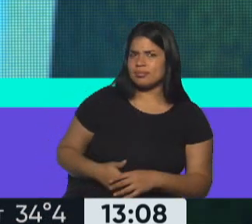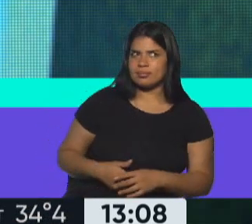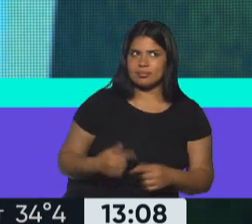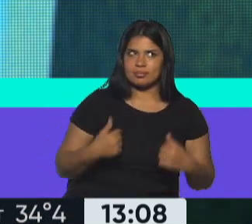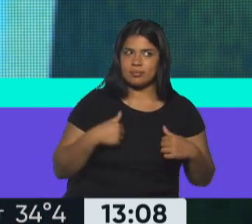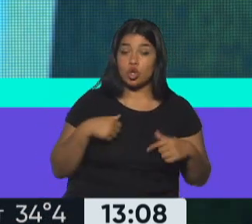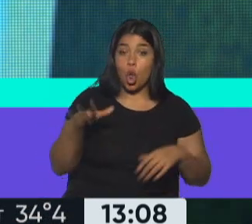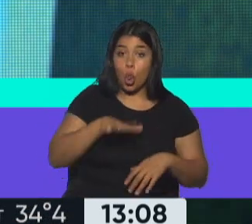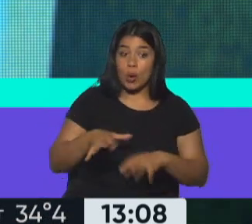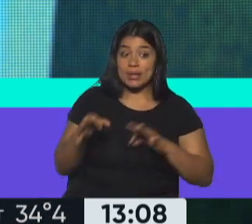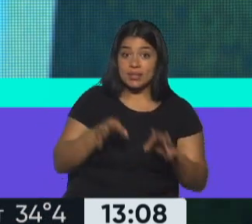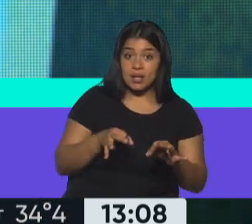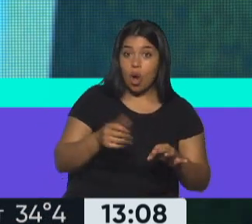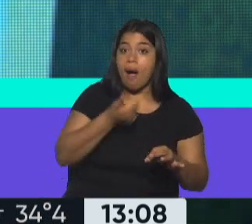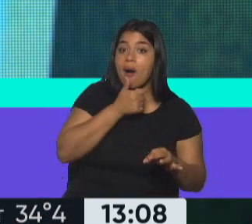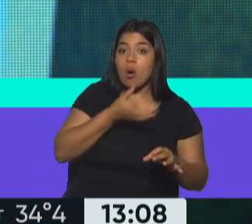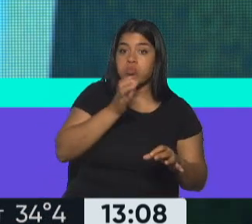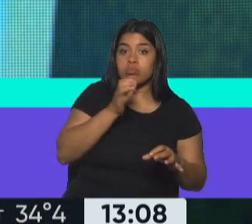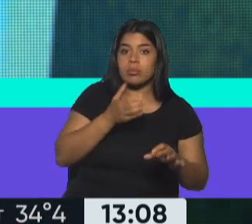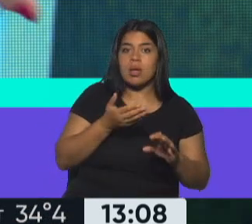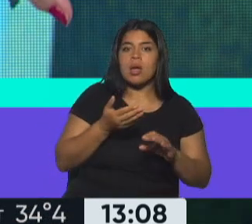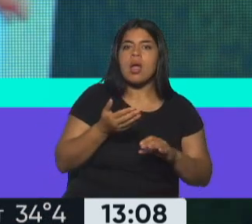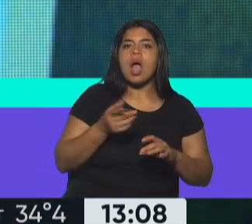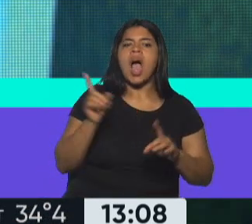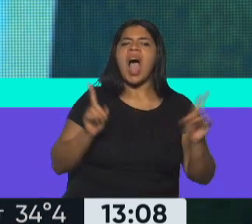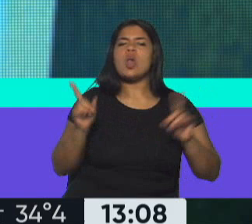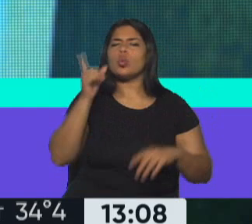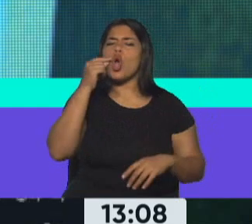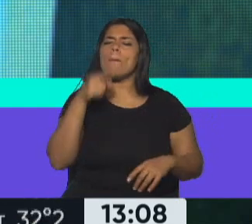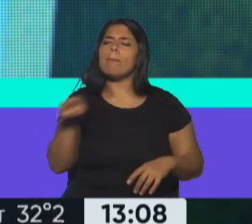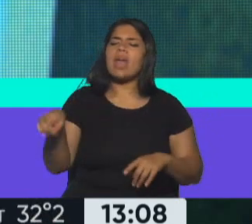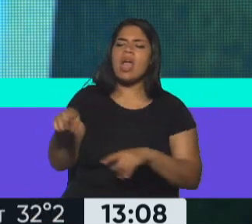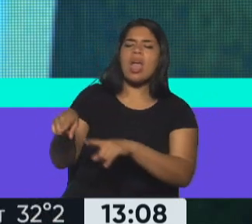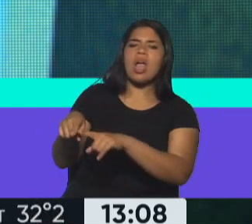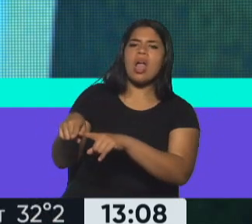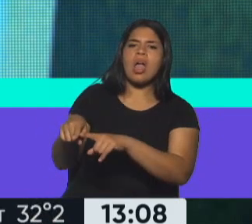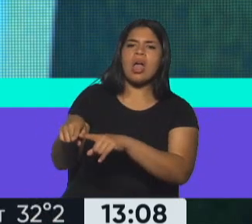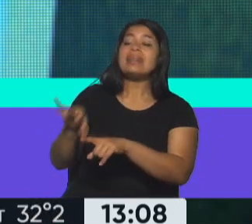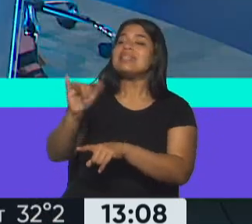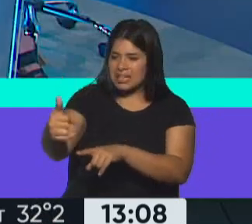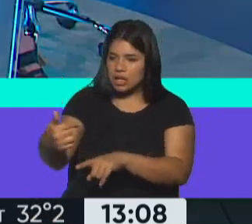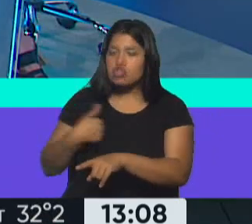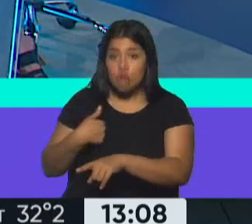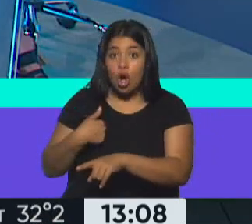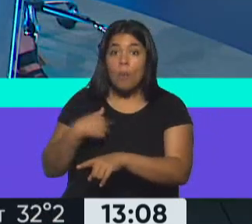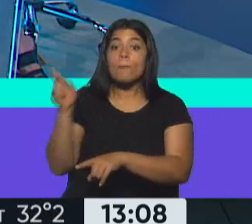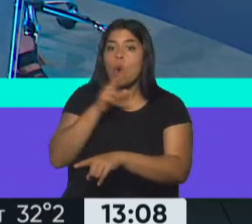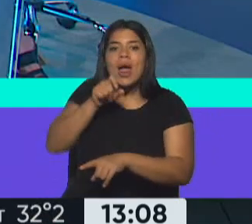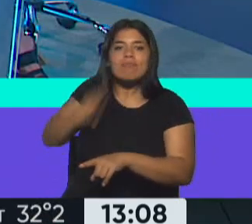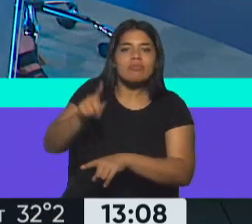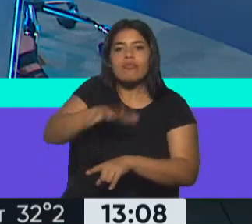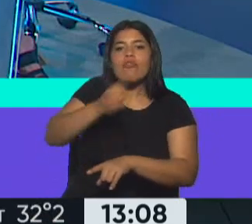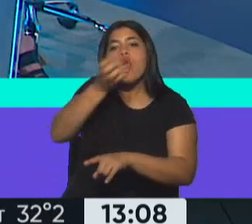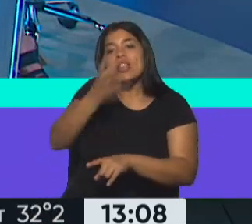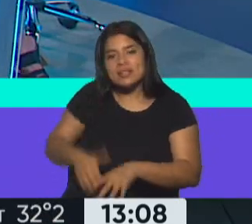enormes de agua y dije a uno de los señores que está por acá sentado del lado de la izquierda soy la de floresta porque alguien